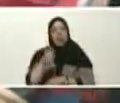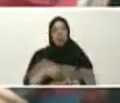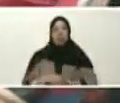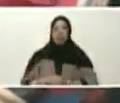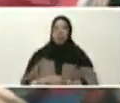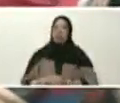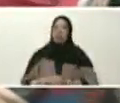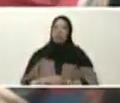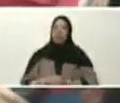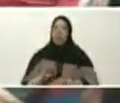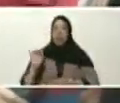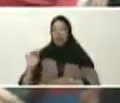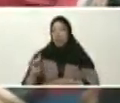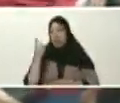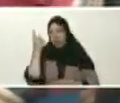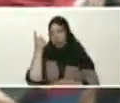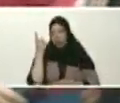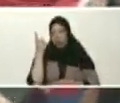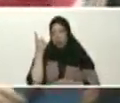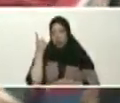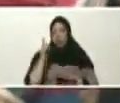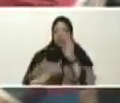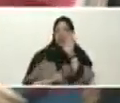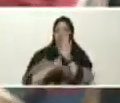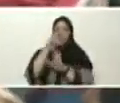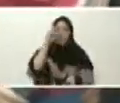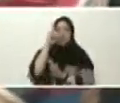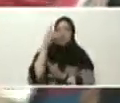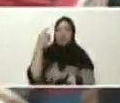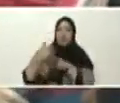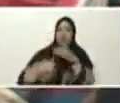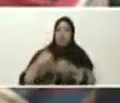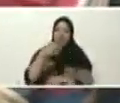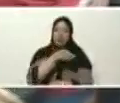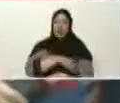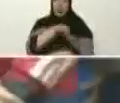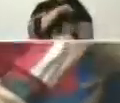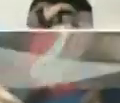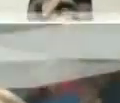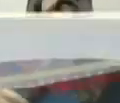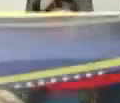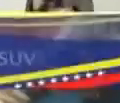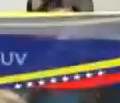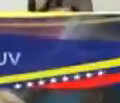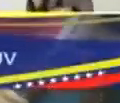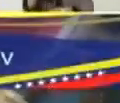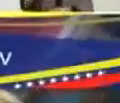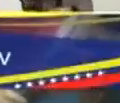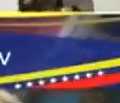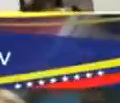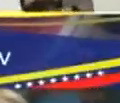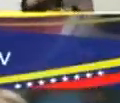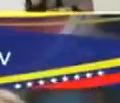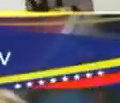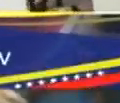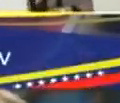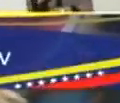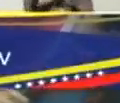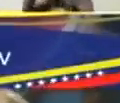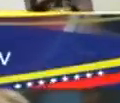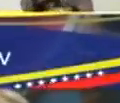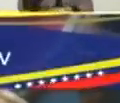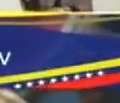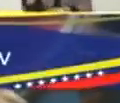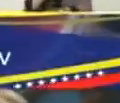tres grandes tareas. La primera, el desarrollo de la protección social, la recuperación del estado de bienestar social de nuestro